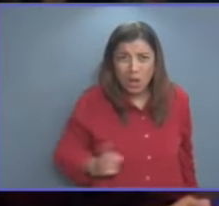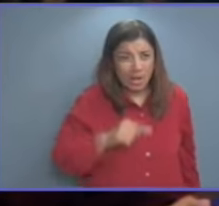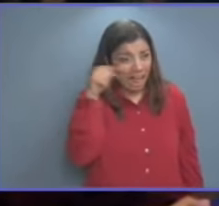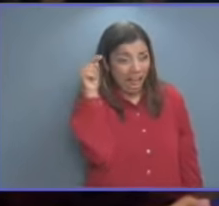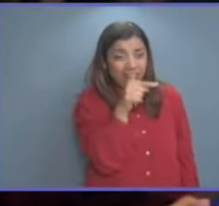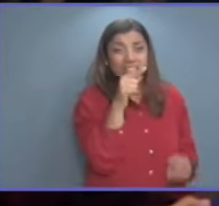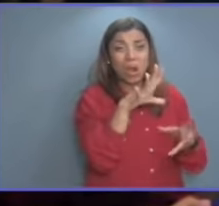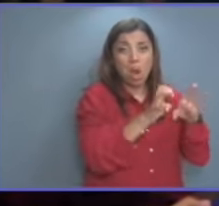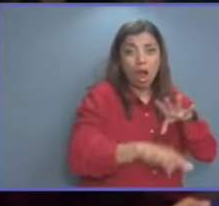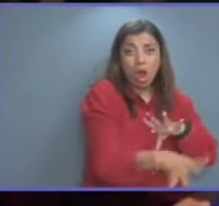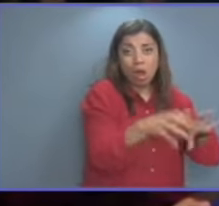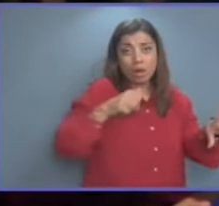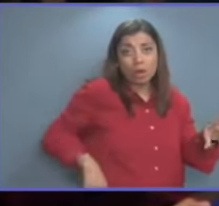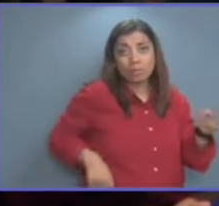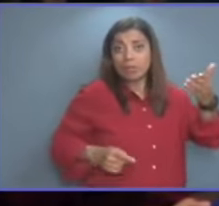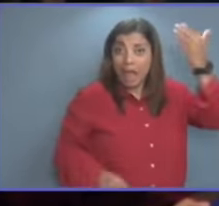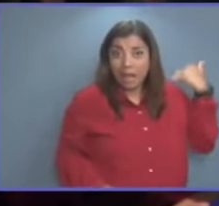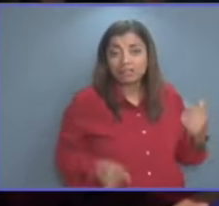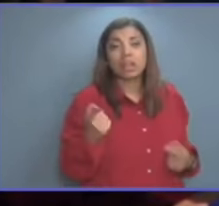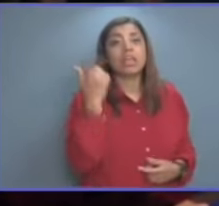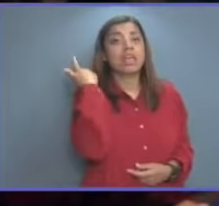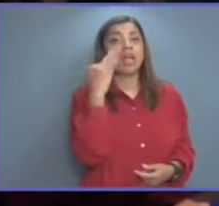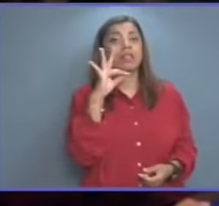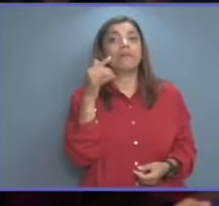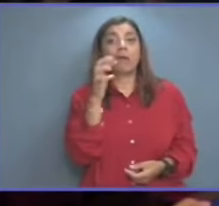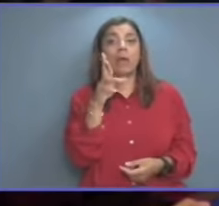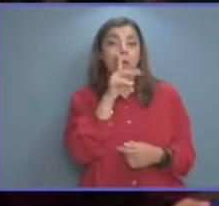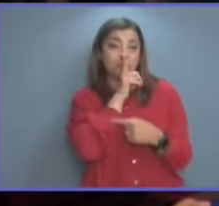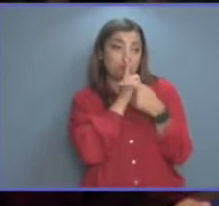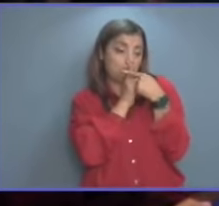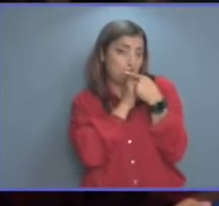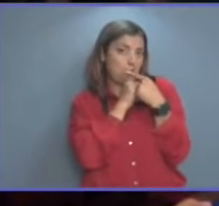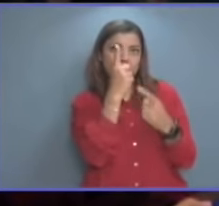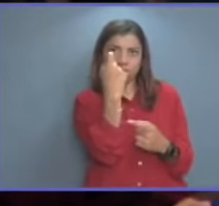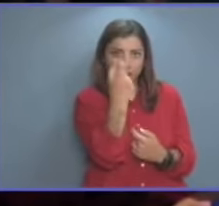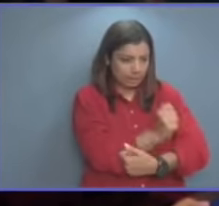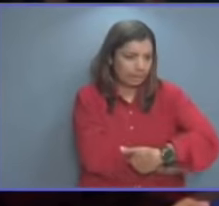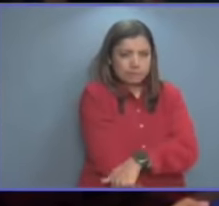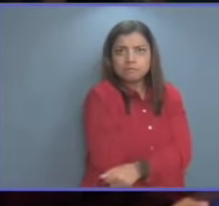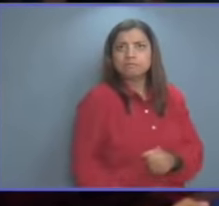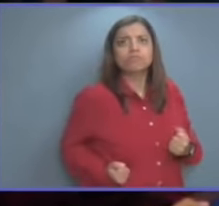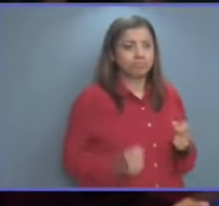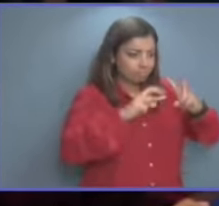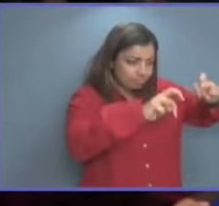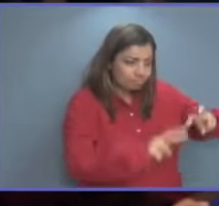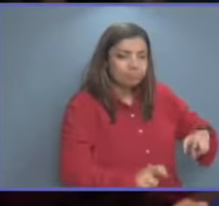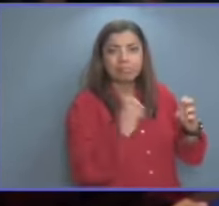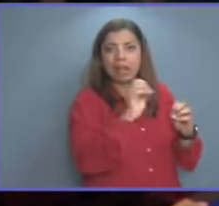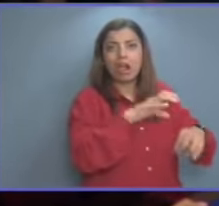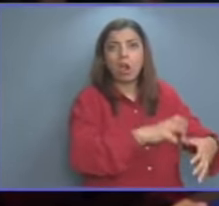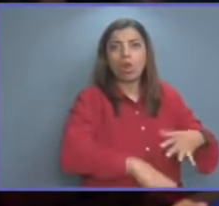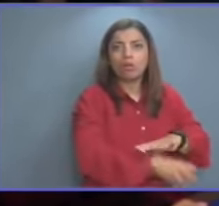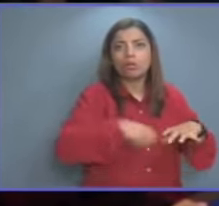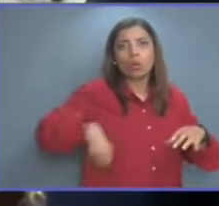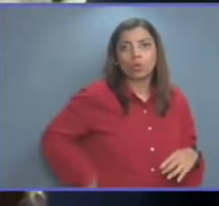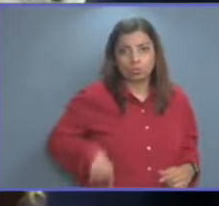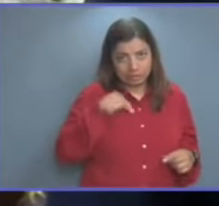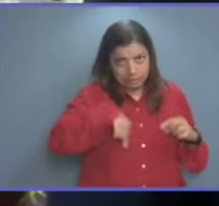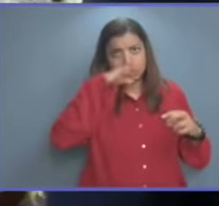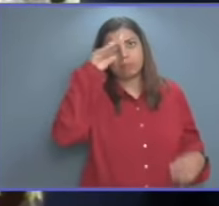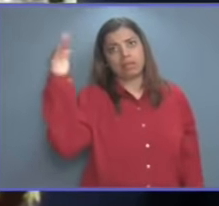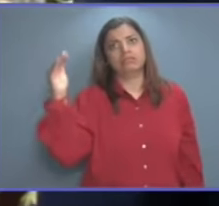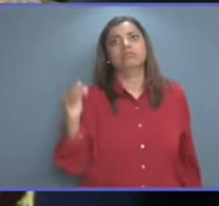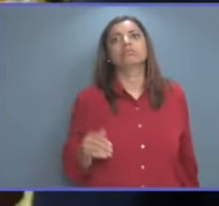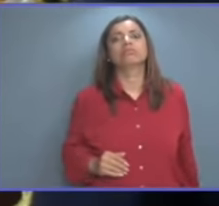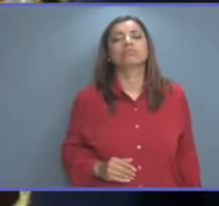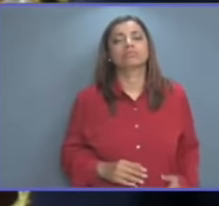corruptos y porque los fiscales anteriores no tuvieron los pantalones para poder procesar a estos corruptos en nuestro país la